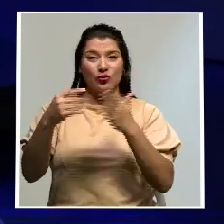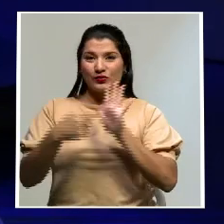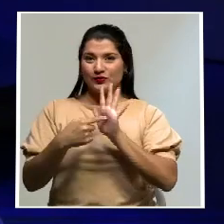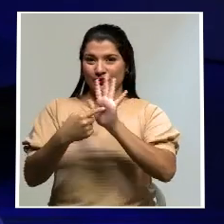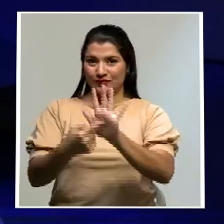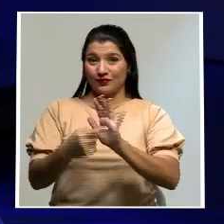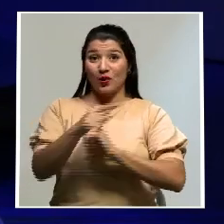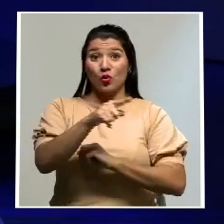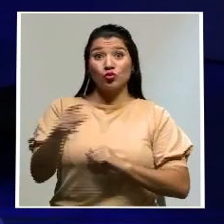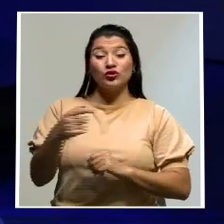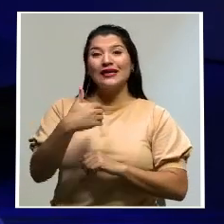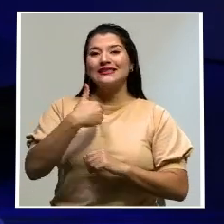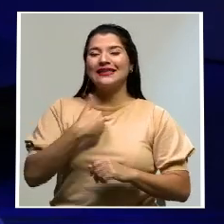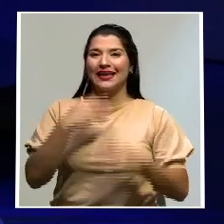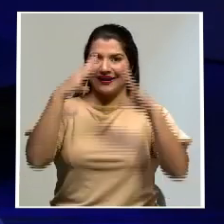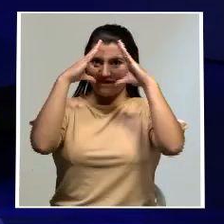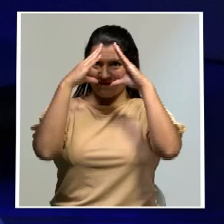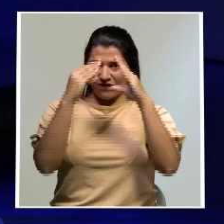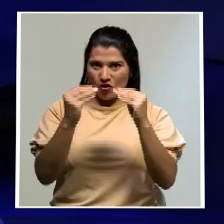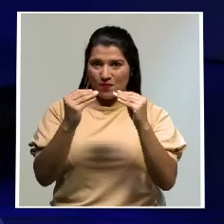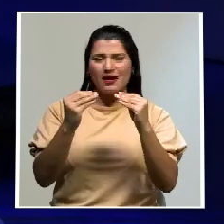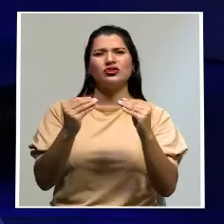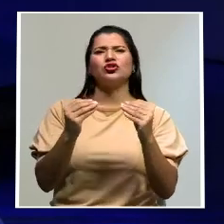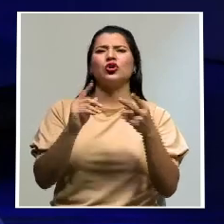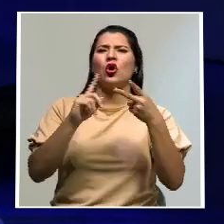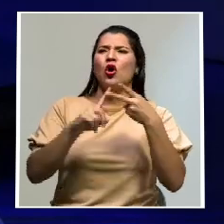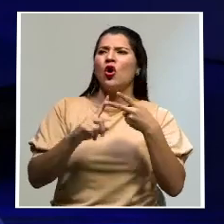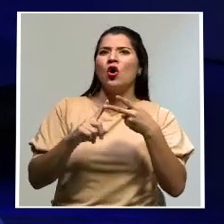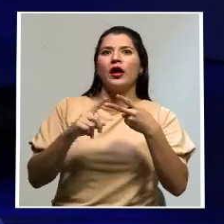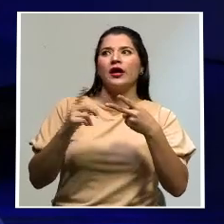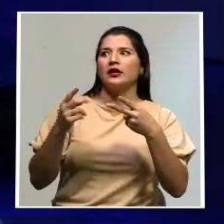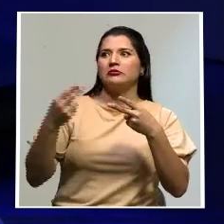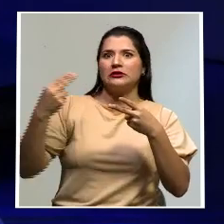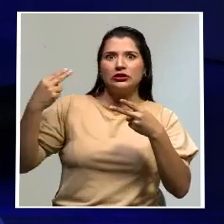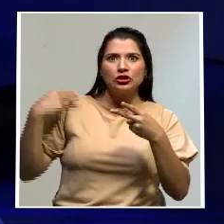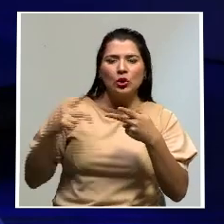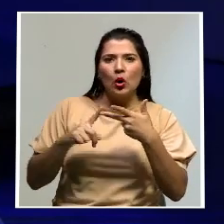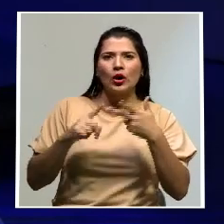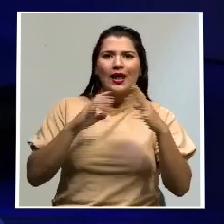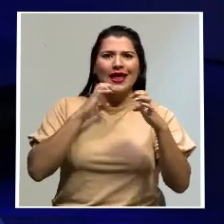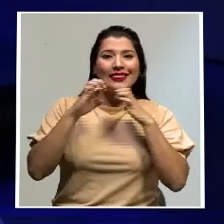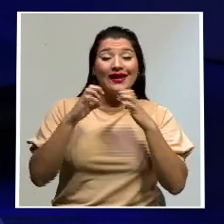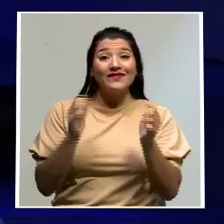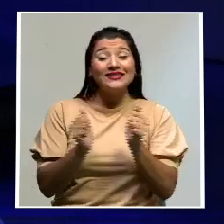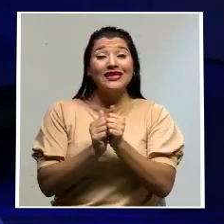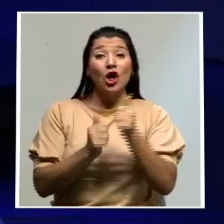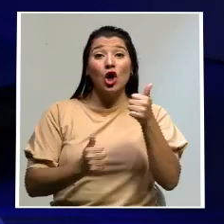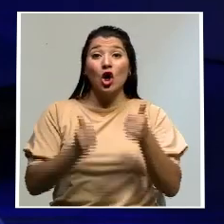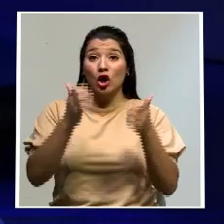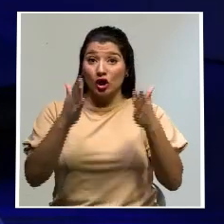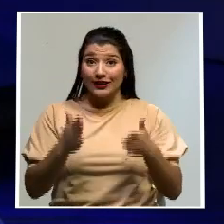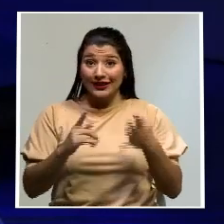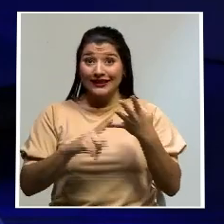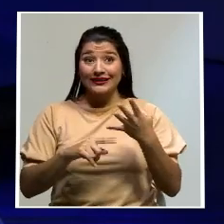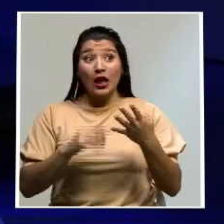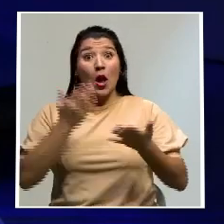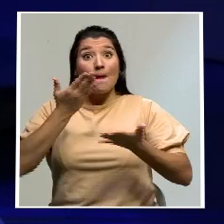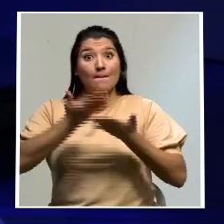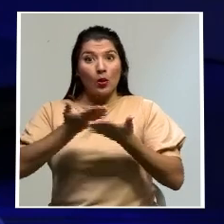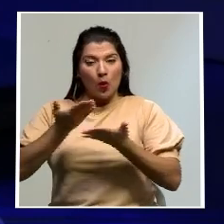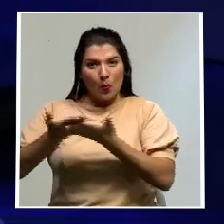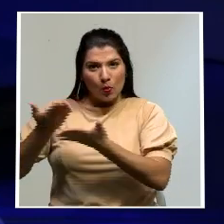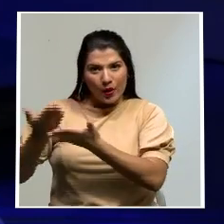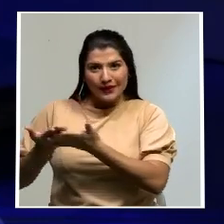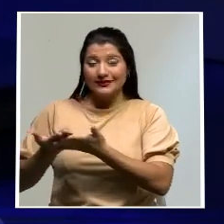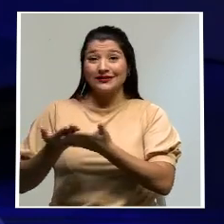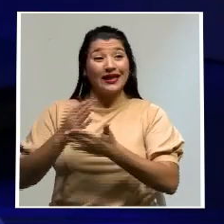ustedes tendrán información, datos, antecedentes, entrevistas con los candidatos y sus propuestas de